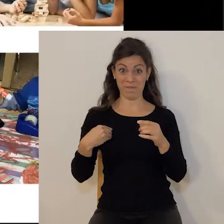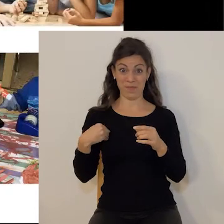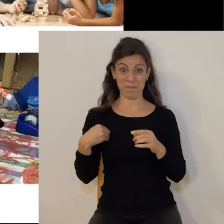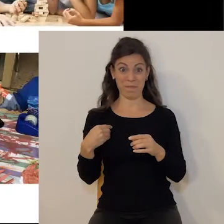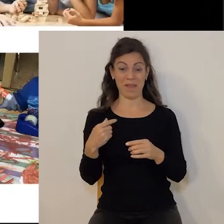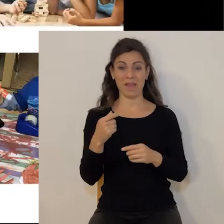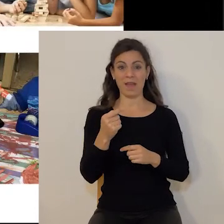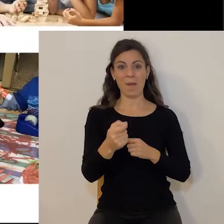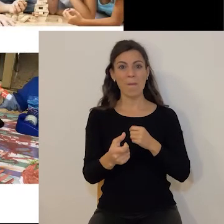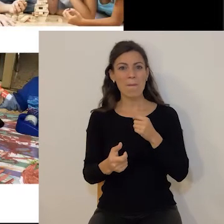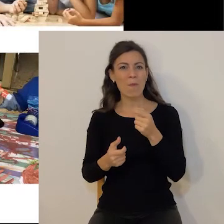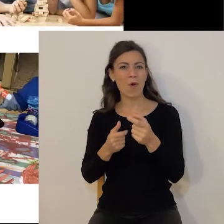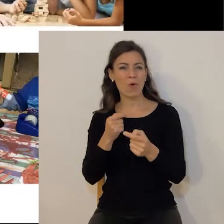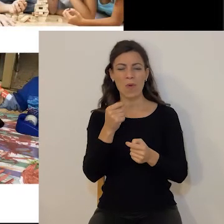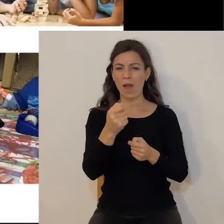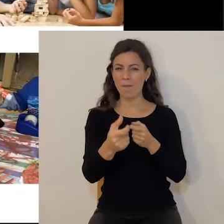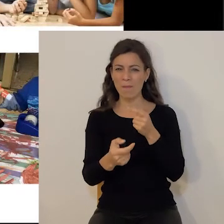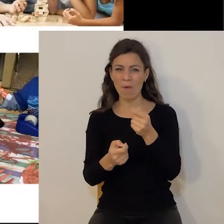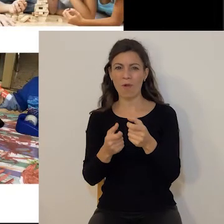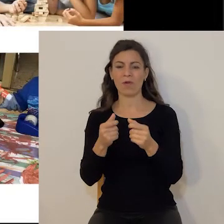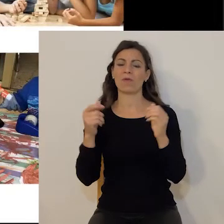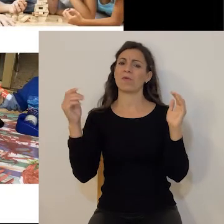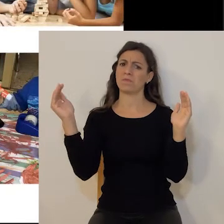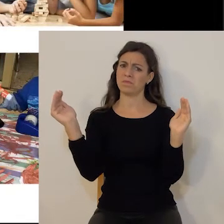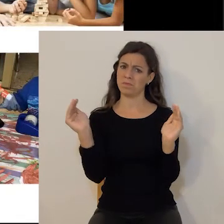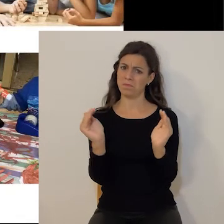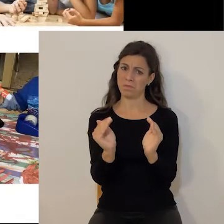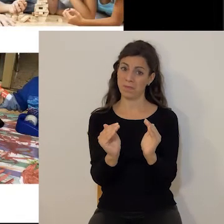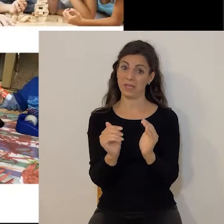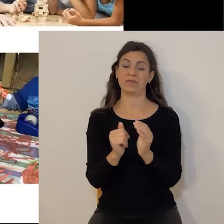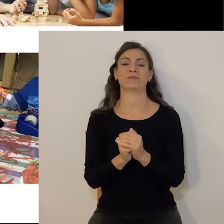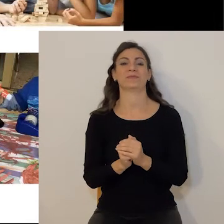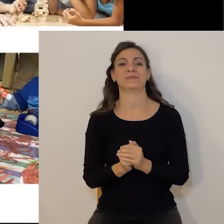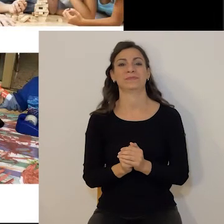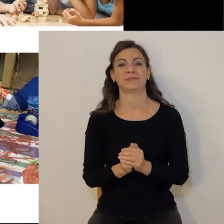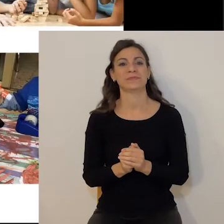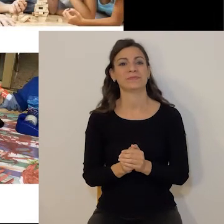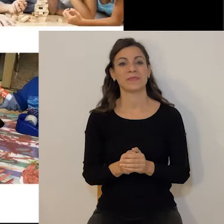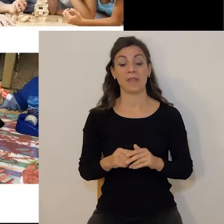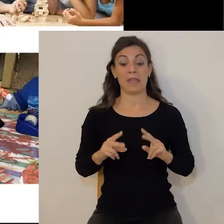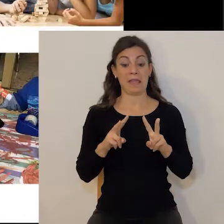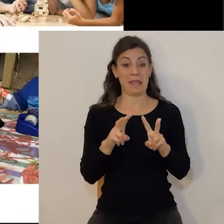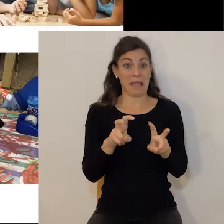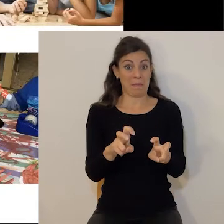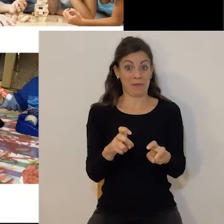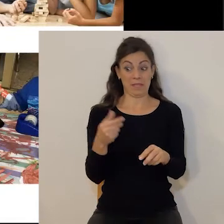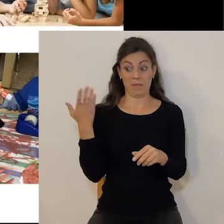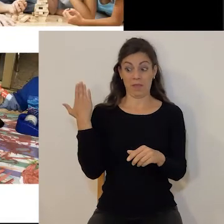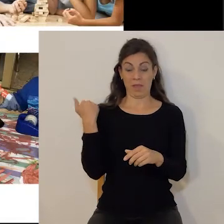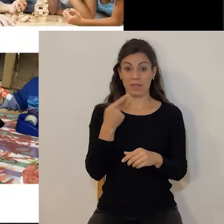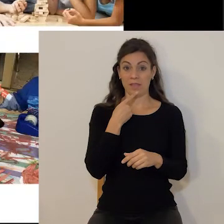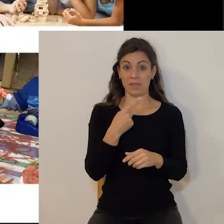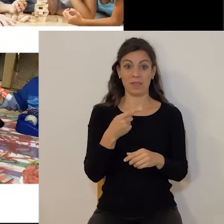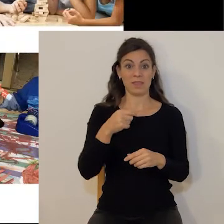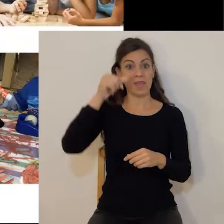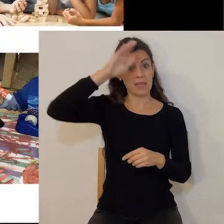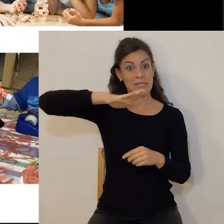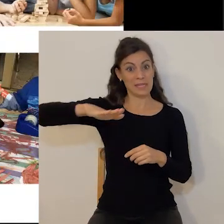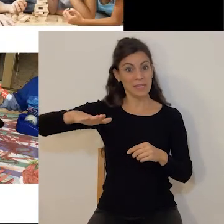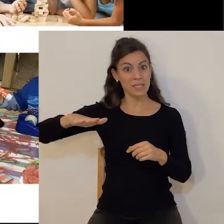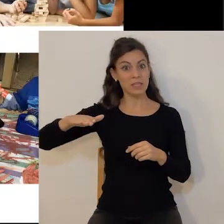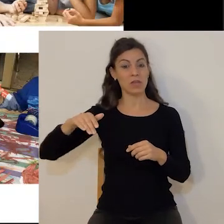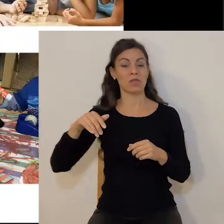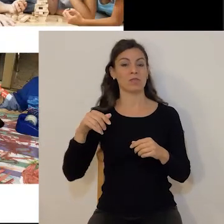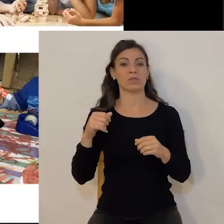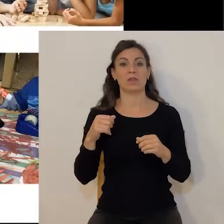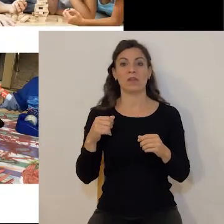poco a poco cada vez son menos. Entonces, al principio decía la importancia de que los niños tengan un